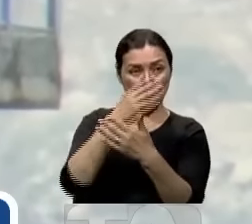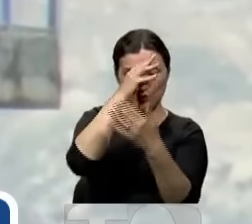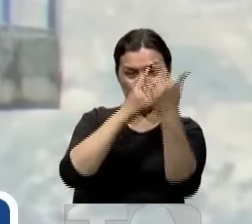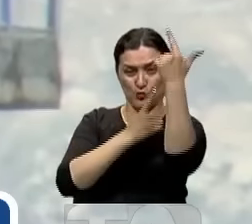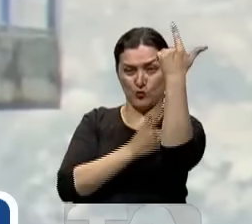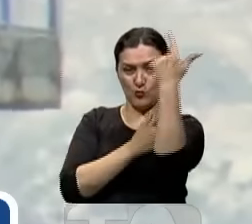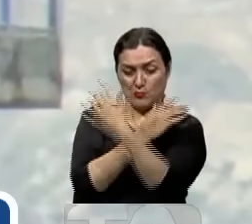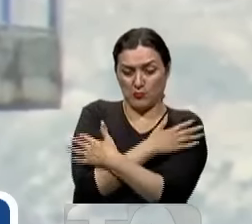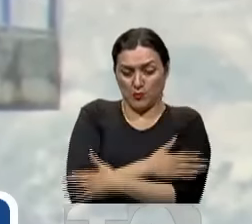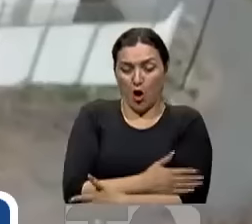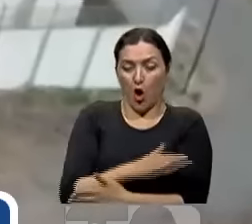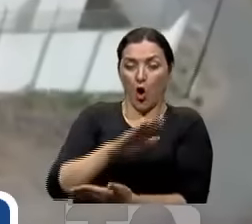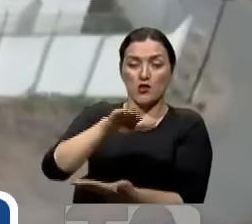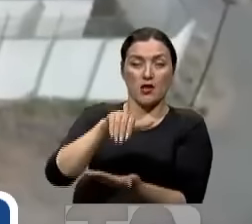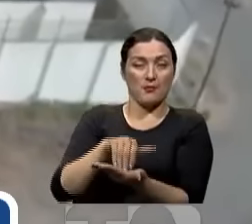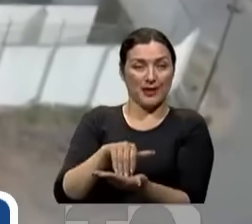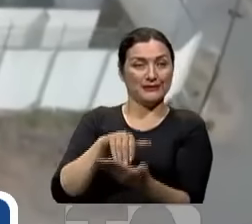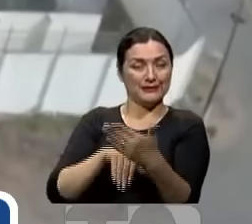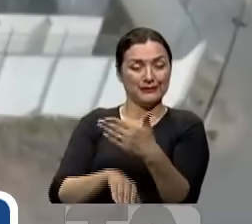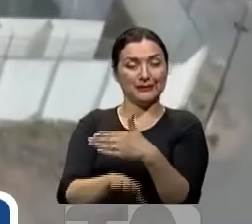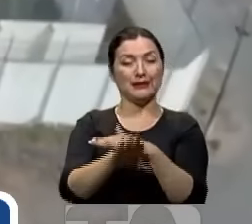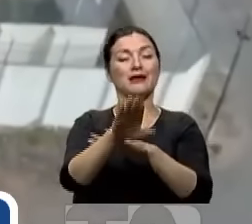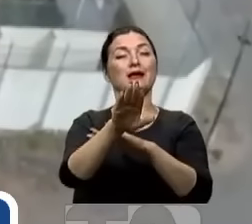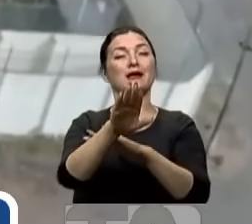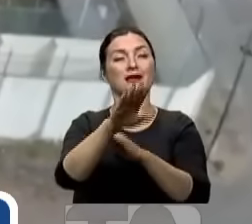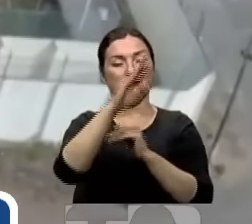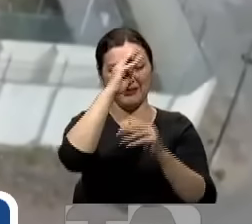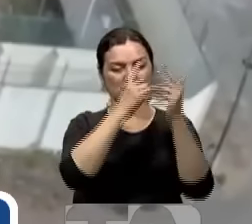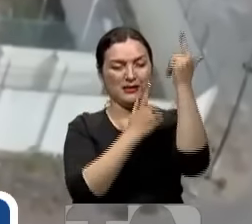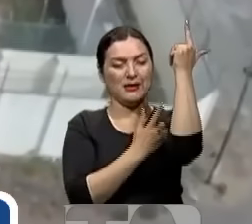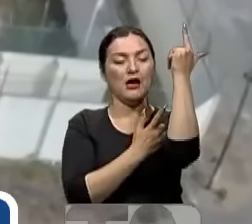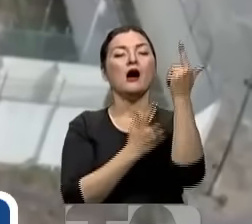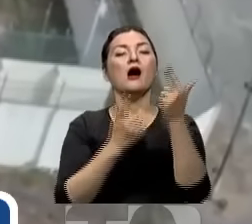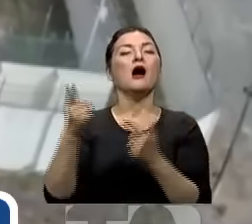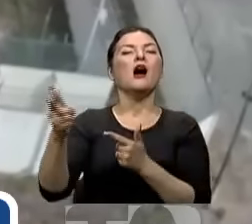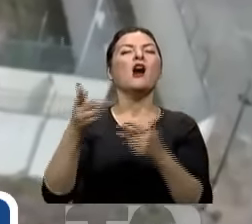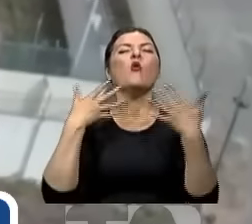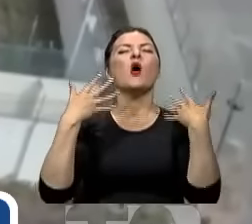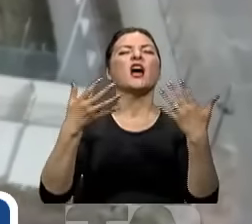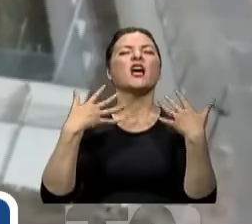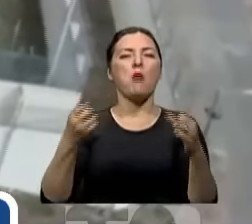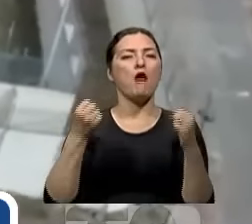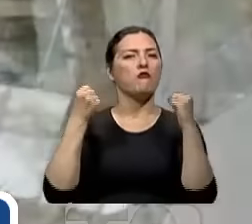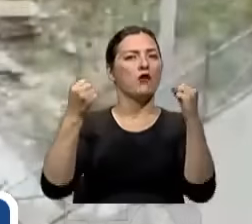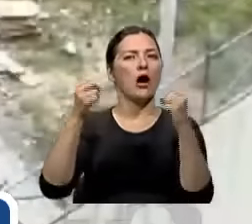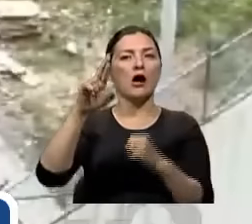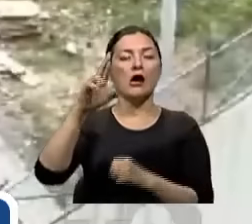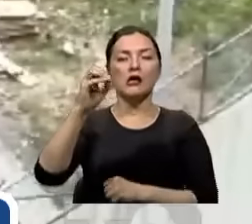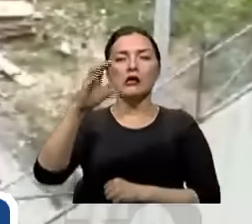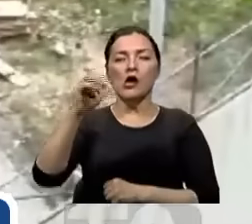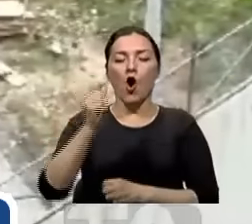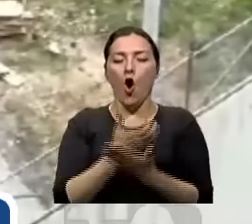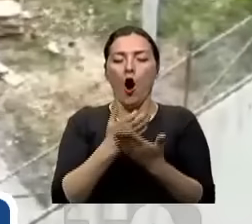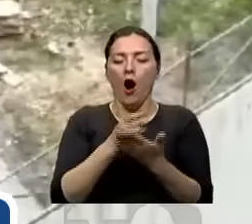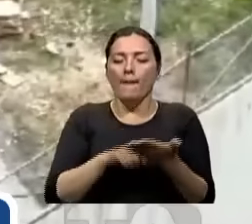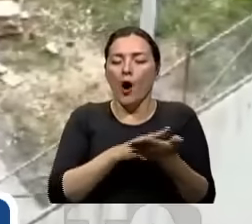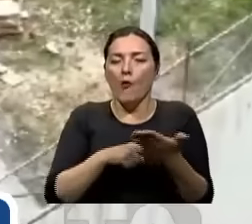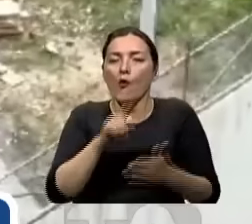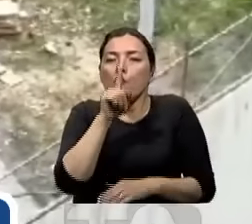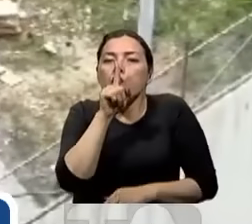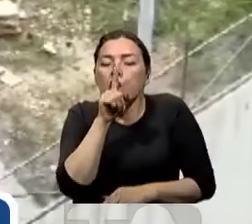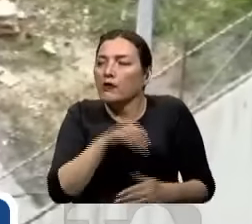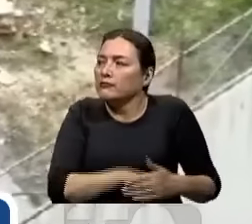Fuerzas Armadas. Ellos ingresaban al centro carcelario La Roca, supuestamente con objetos prohibidos. Por ello, el encargado del filtro 2,